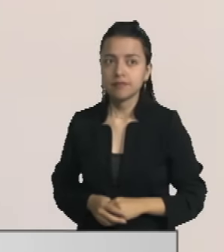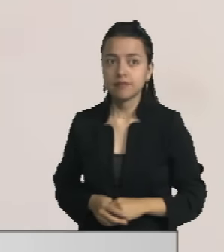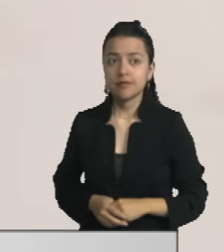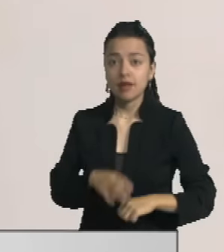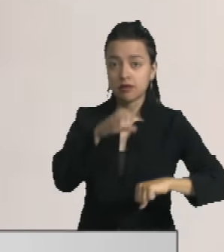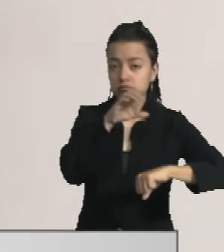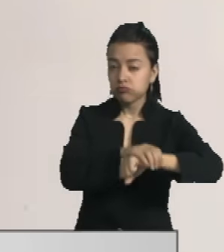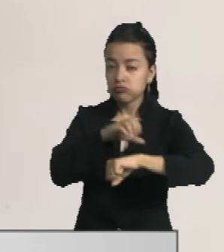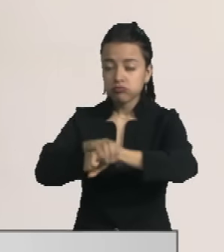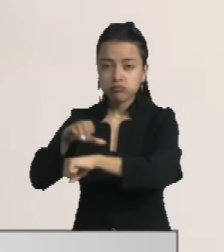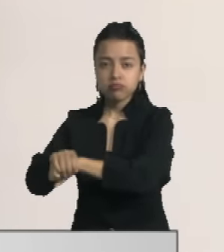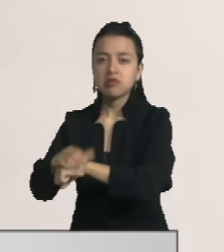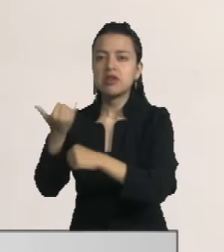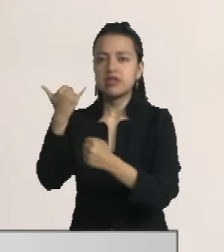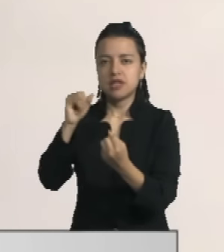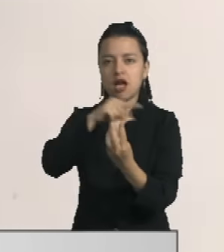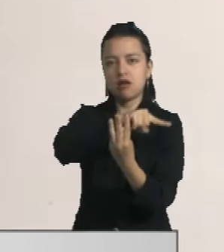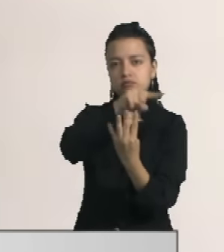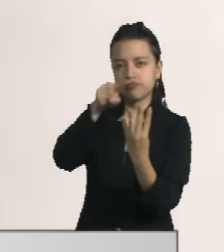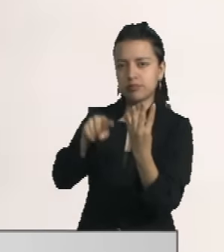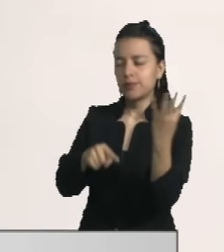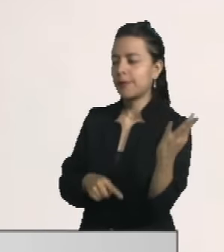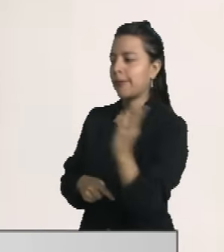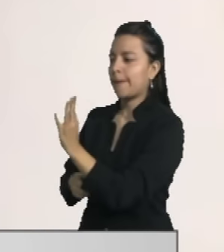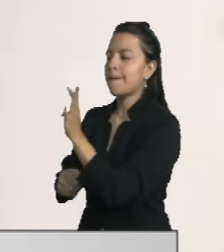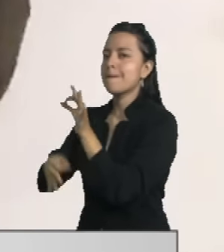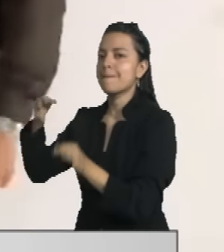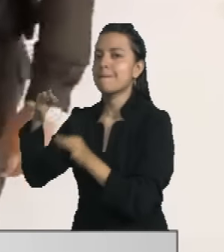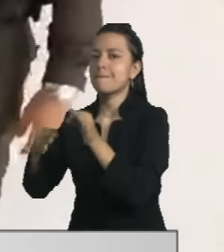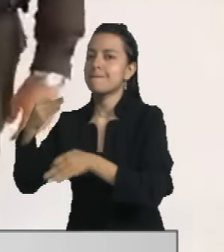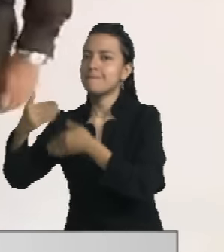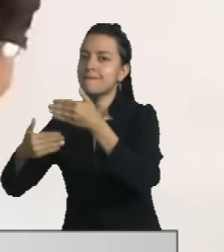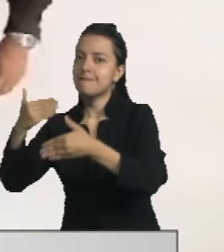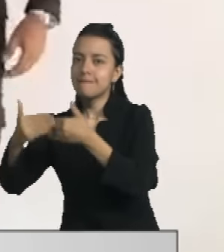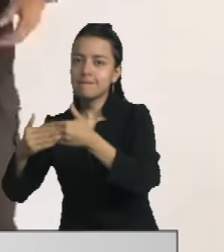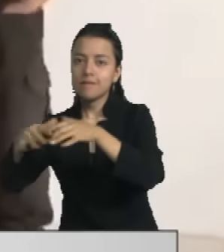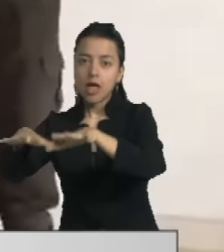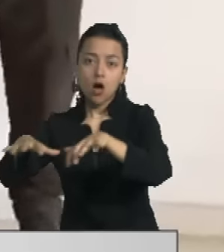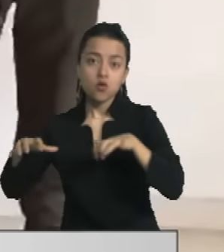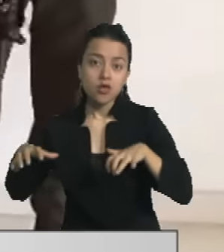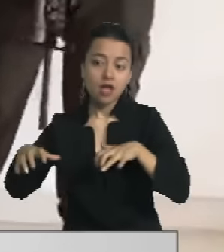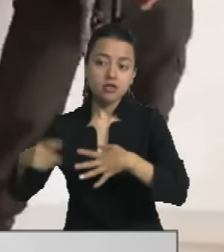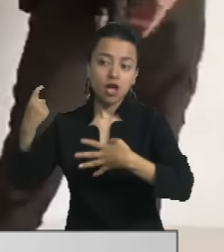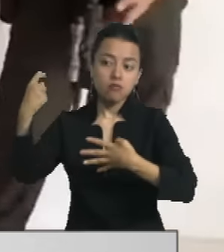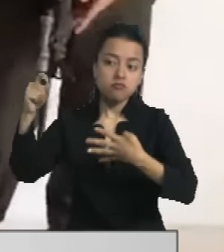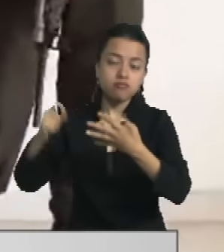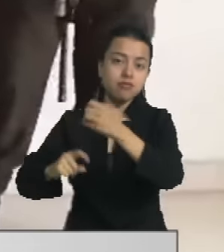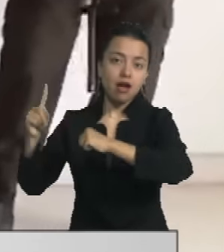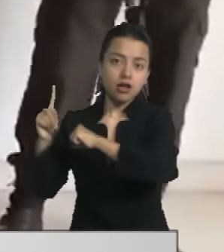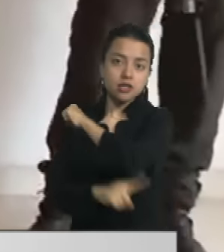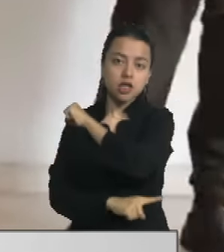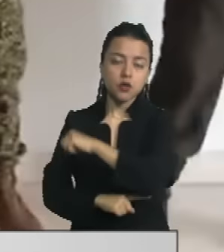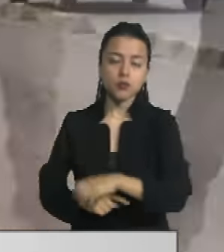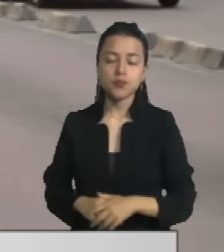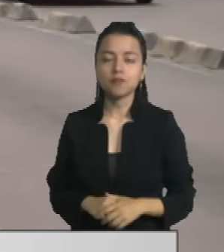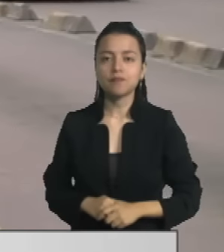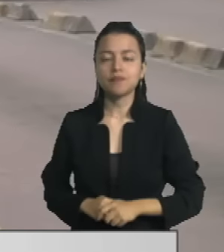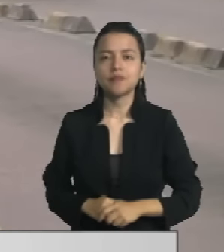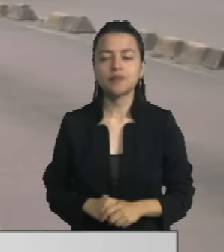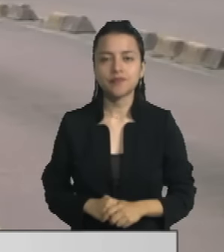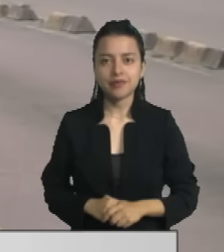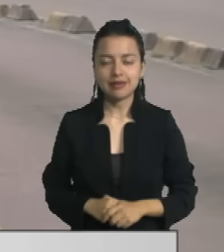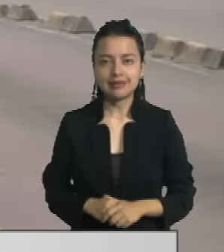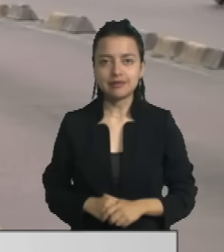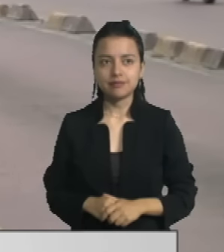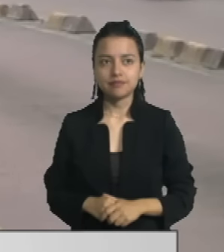legalizada por parte de un juez de control de garantías y actualmente se llevan a cabo las audiencias de imputación de cargos